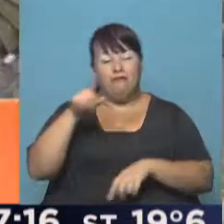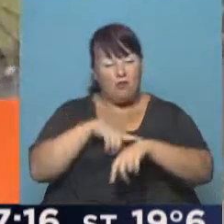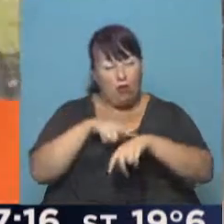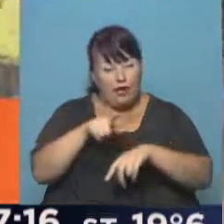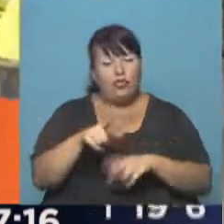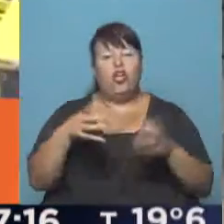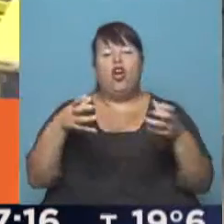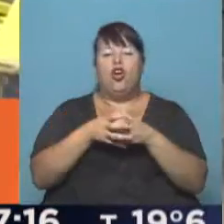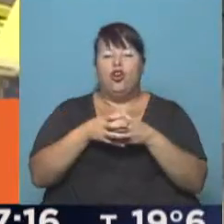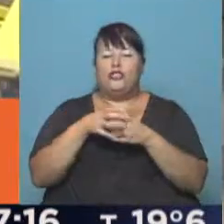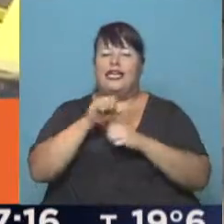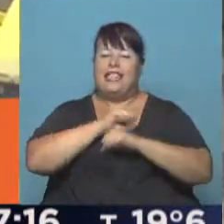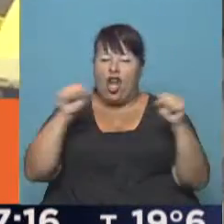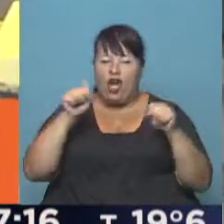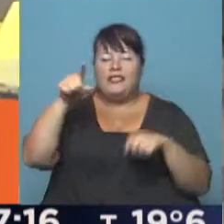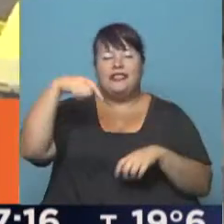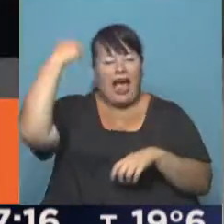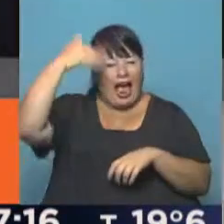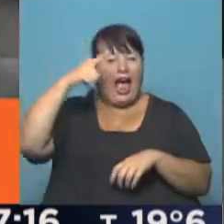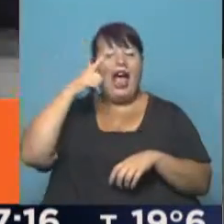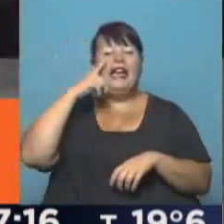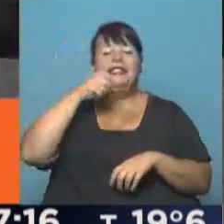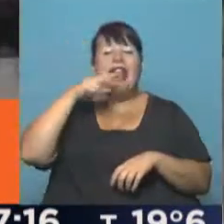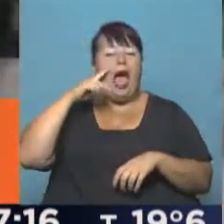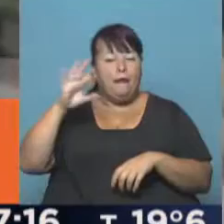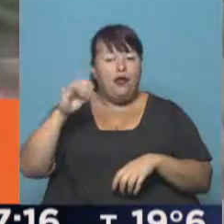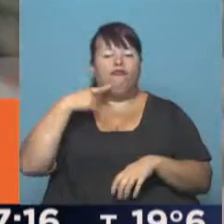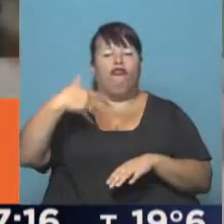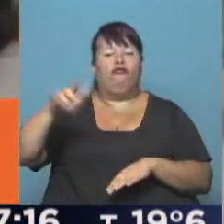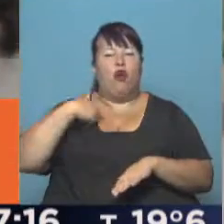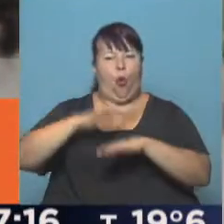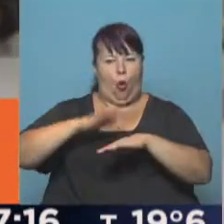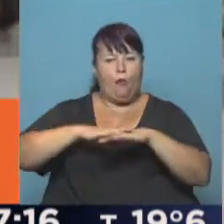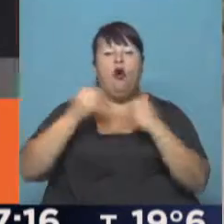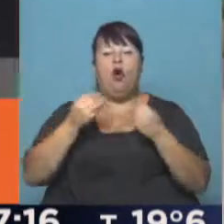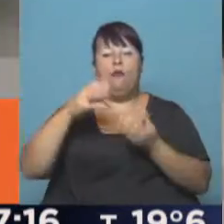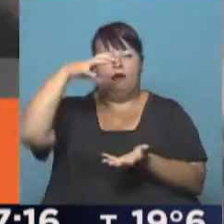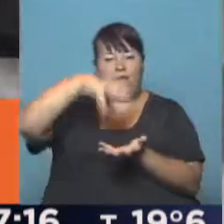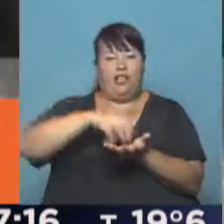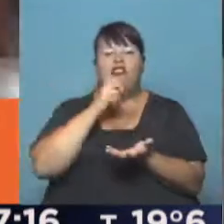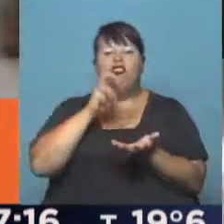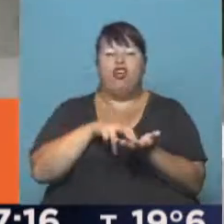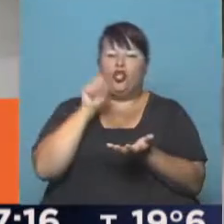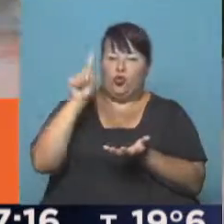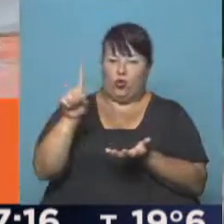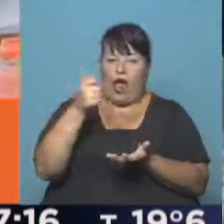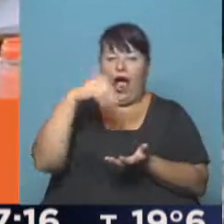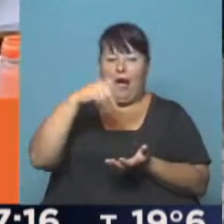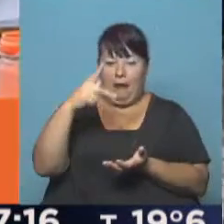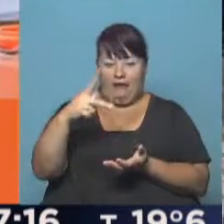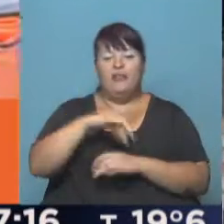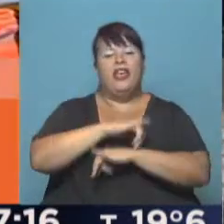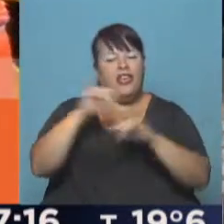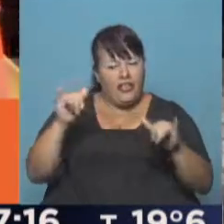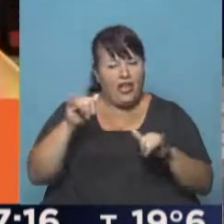la organización terrorista Estado Islámico se adjudicaba el hecho a través de su agencia de noticias AMAC al asegurar